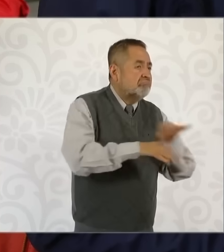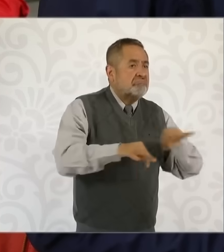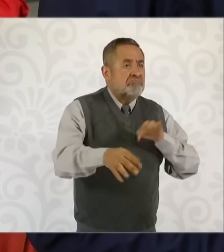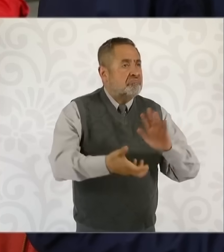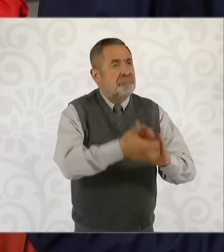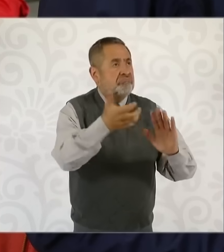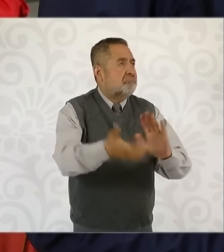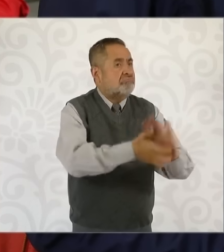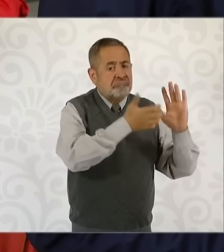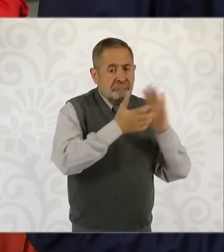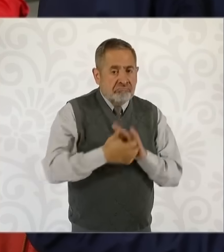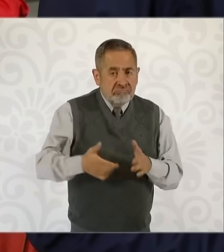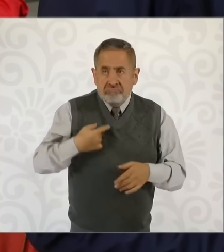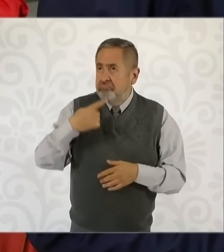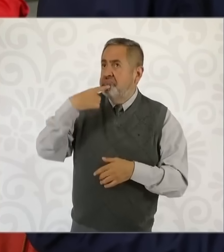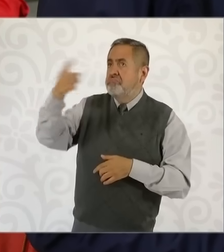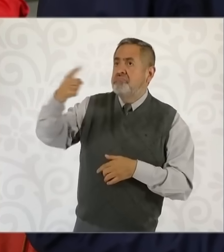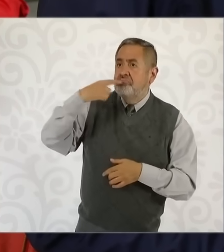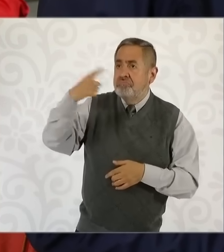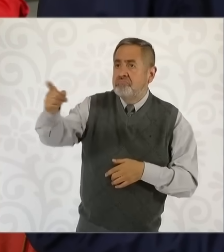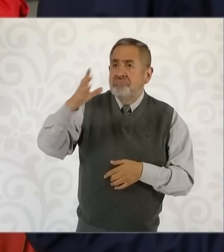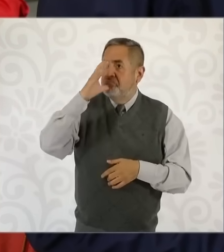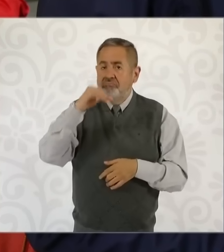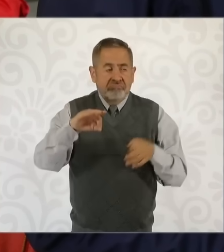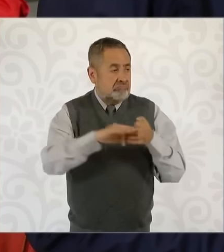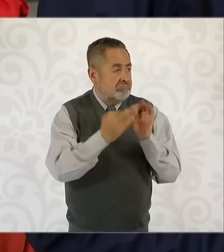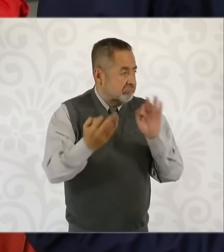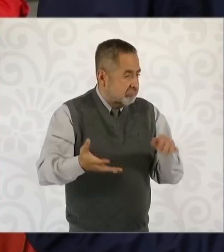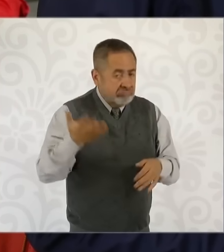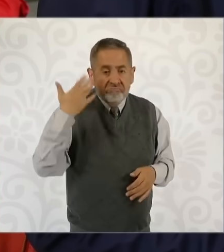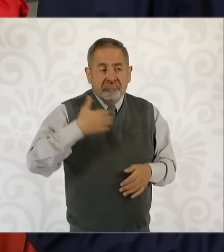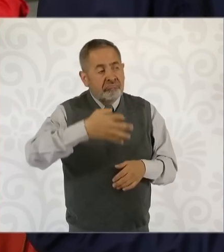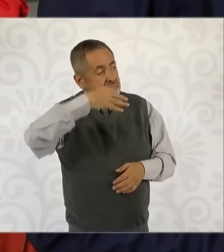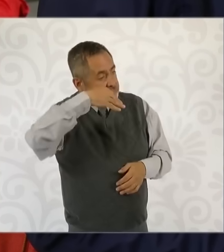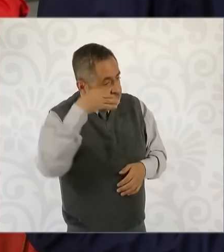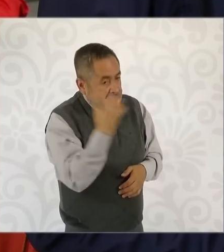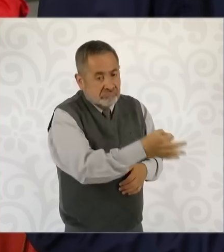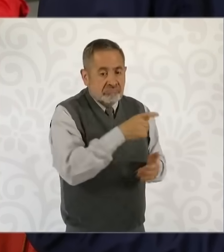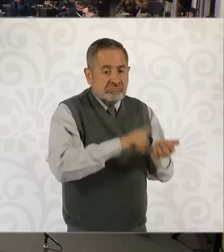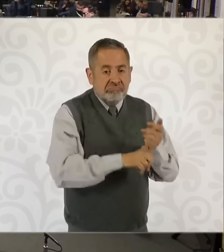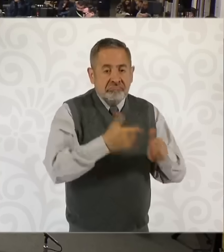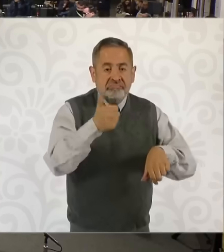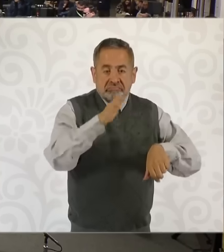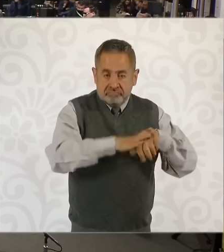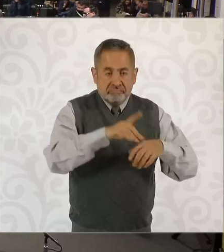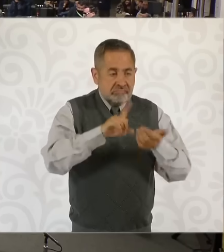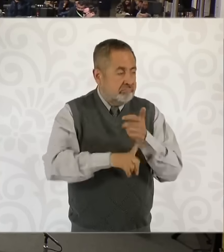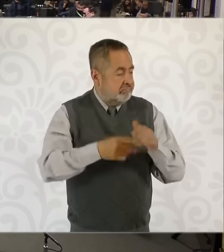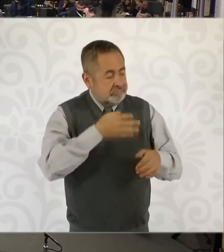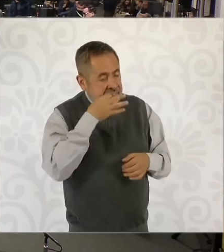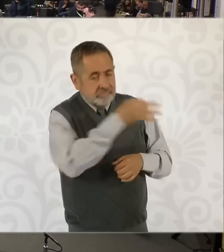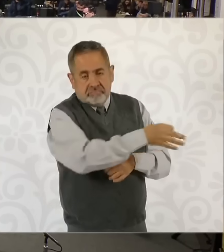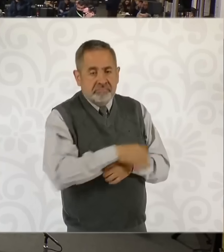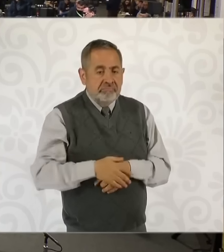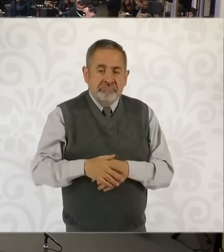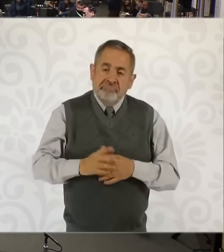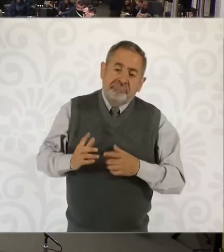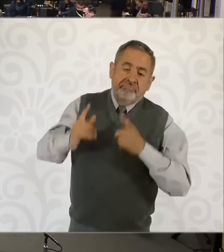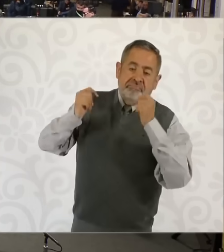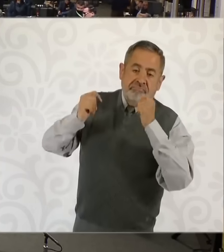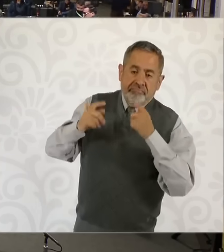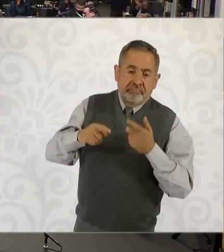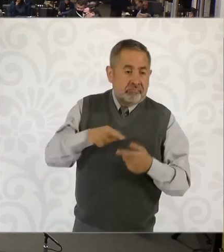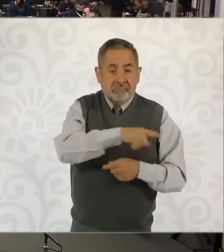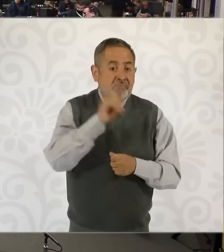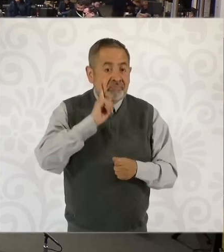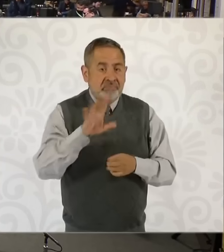se hicieron en la Zona Federal Marítimo Terrestre. Se les avisó a la administración pasada de la hoy